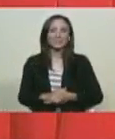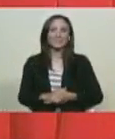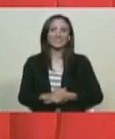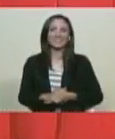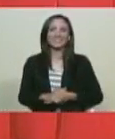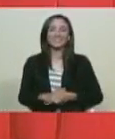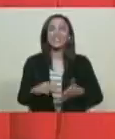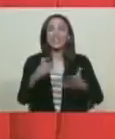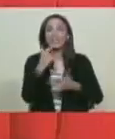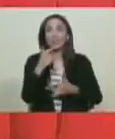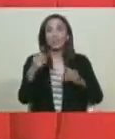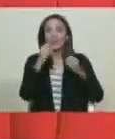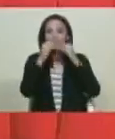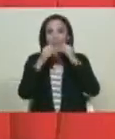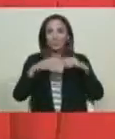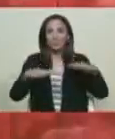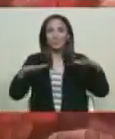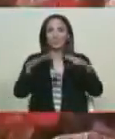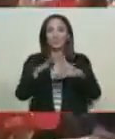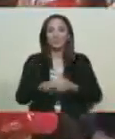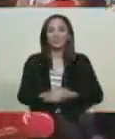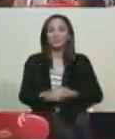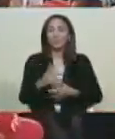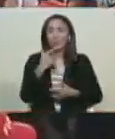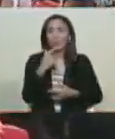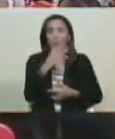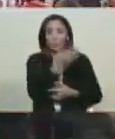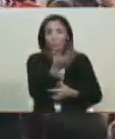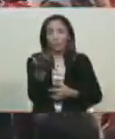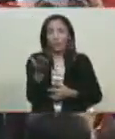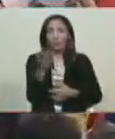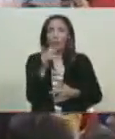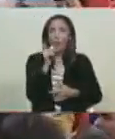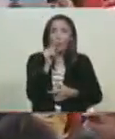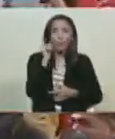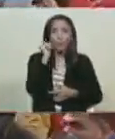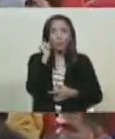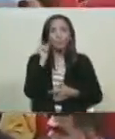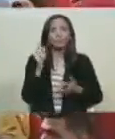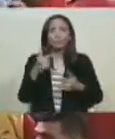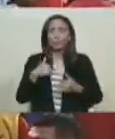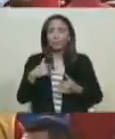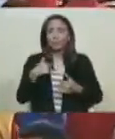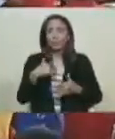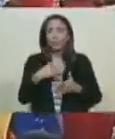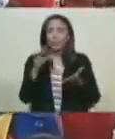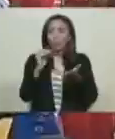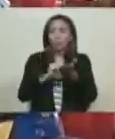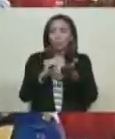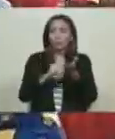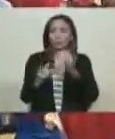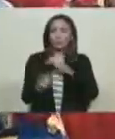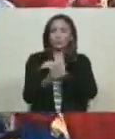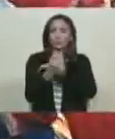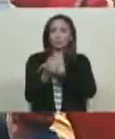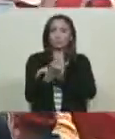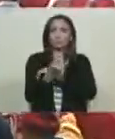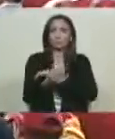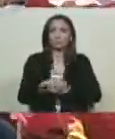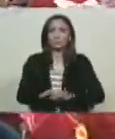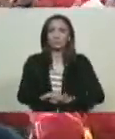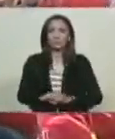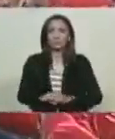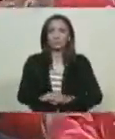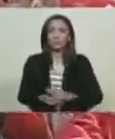yo les digo a ustedes, hermanos y hermanas, no les voy a fallar. Asumo la candidatura